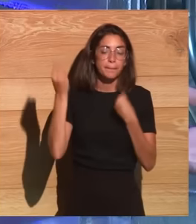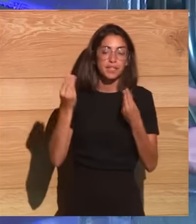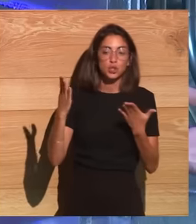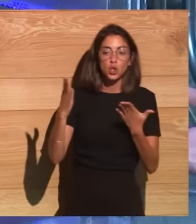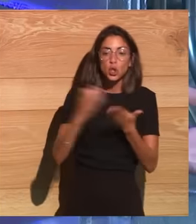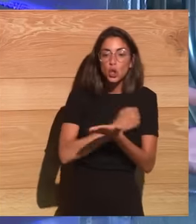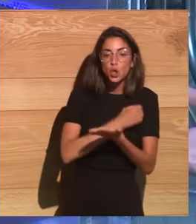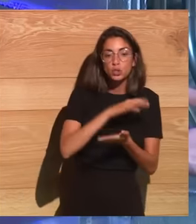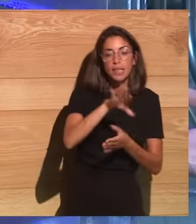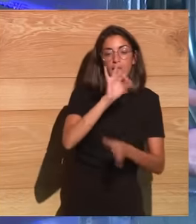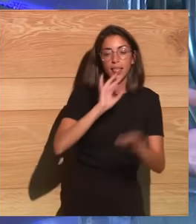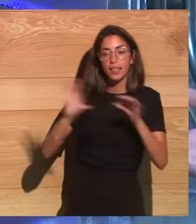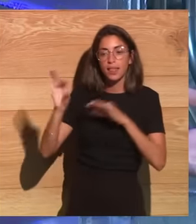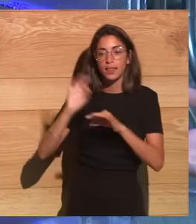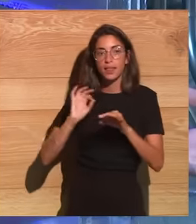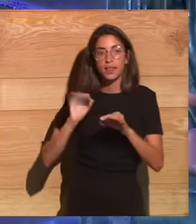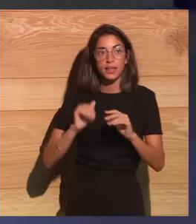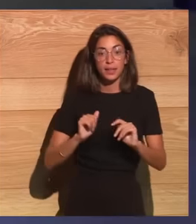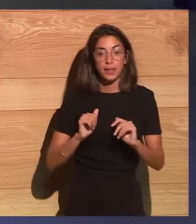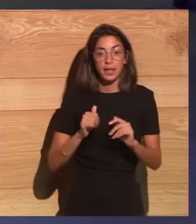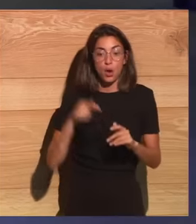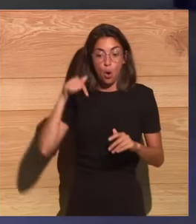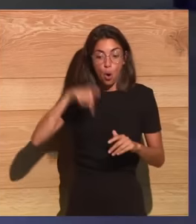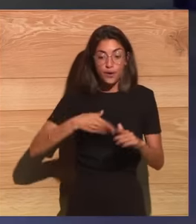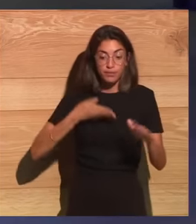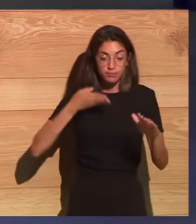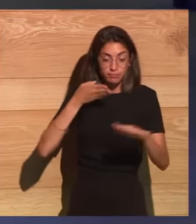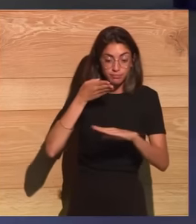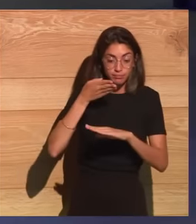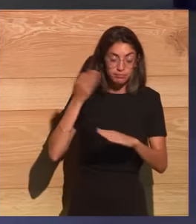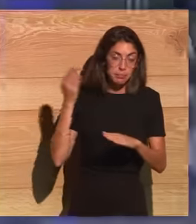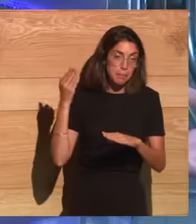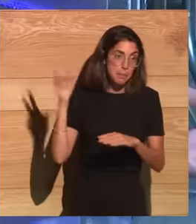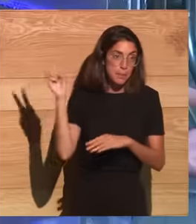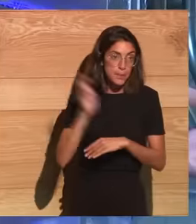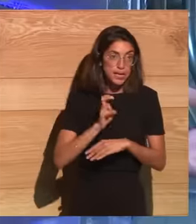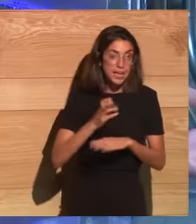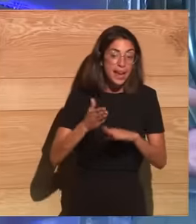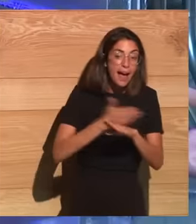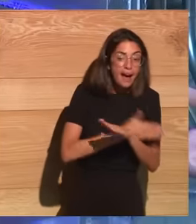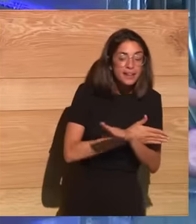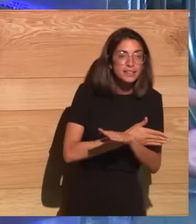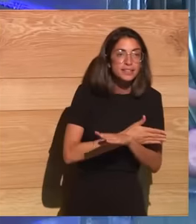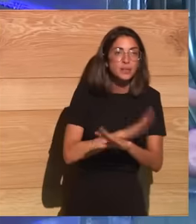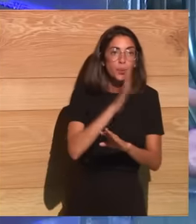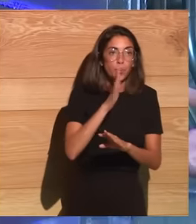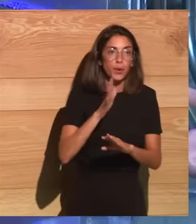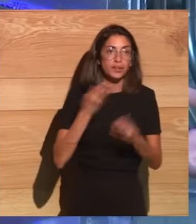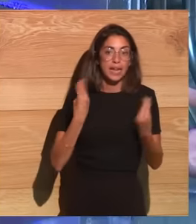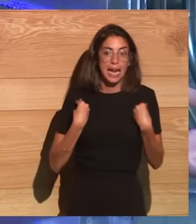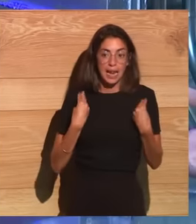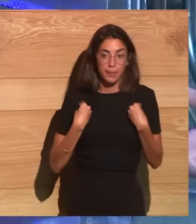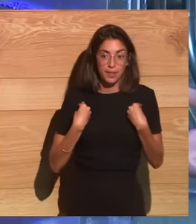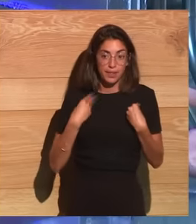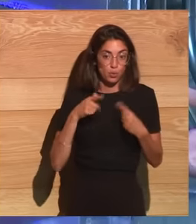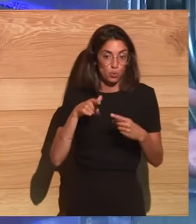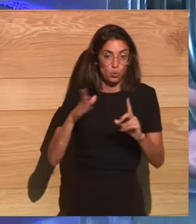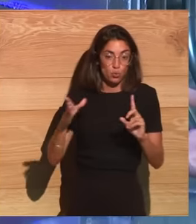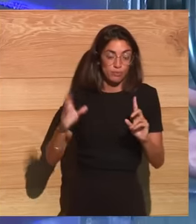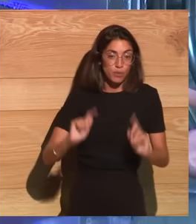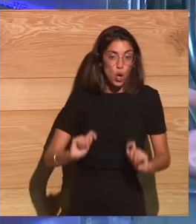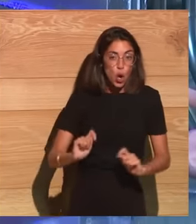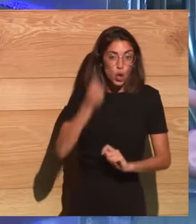Antes de venir hoy los regalos que te íbamos a hacer, porque es verdad que tú en la vida no has llegado a ninguna